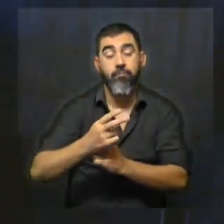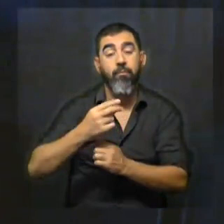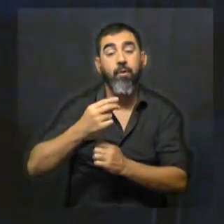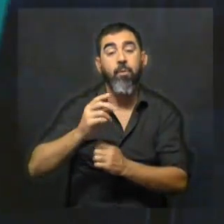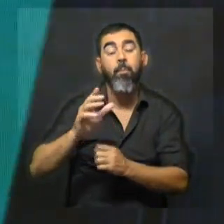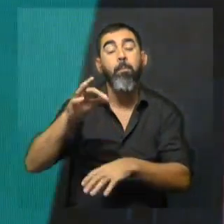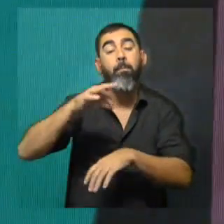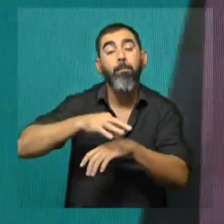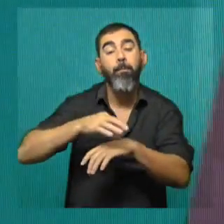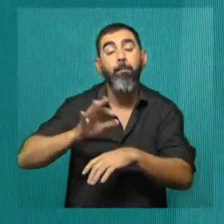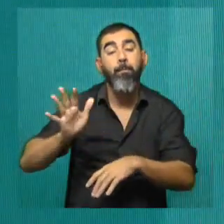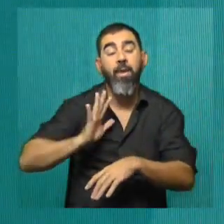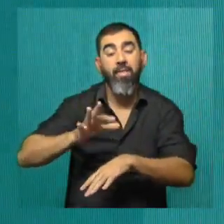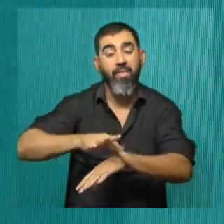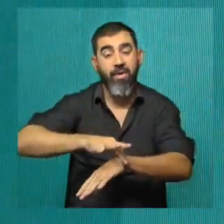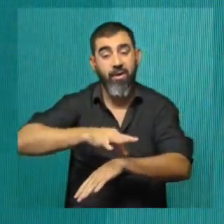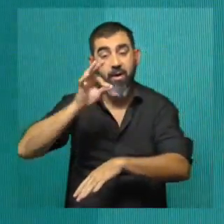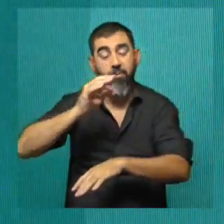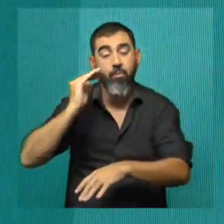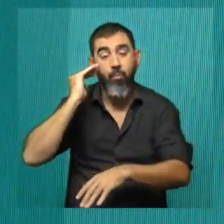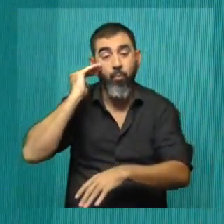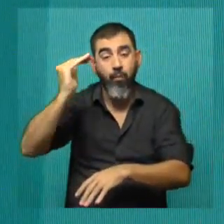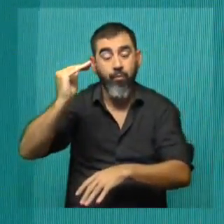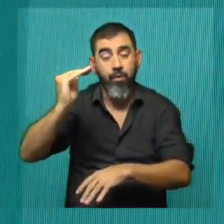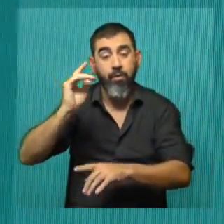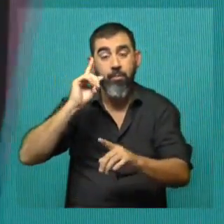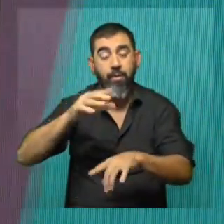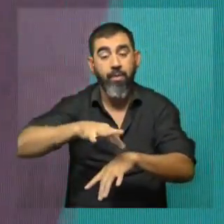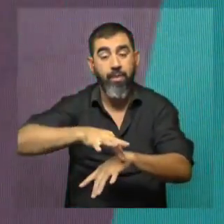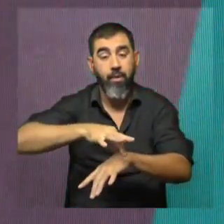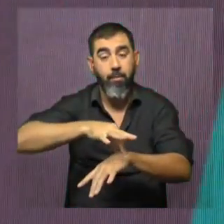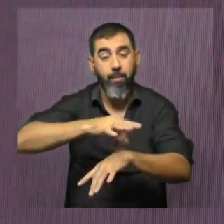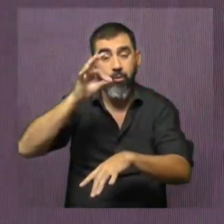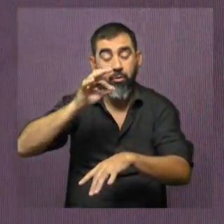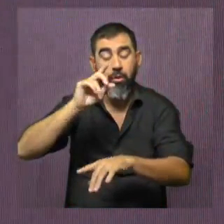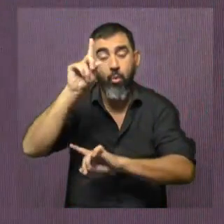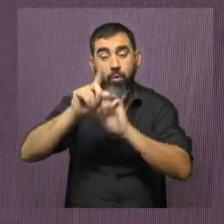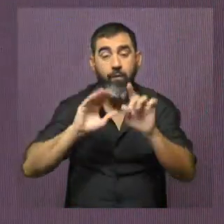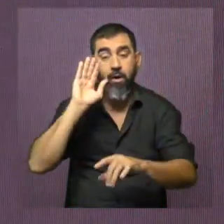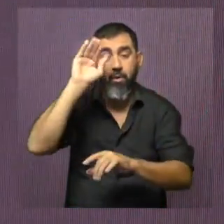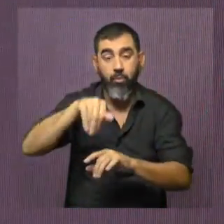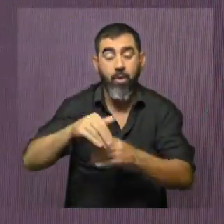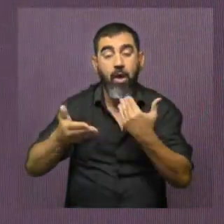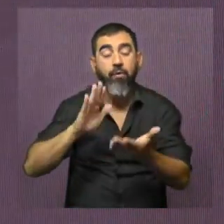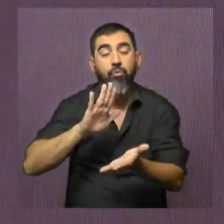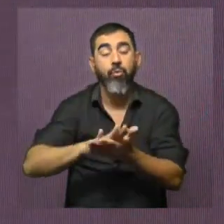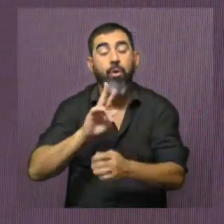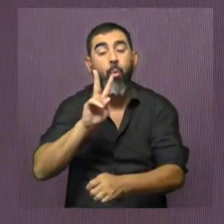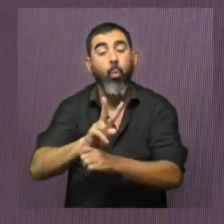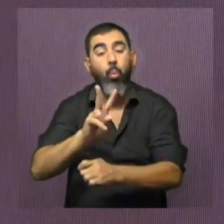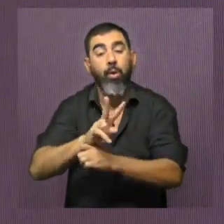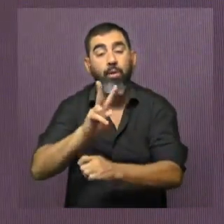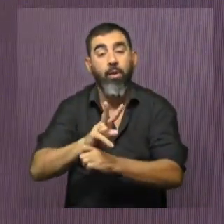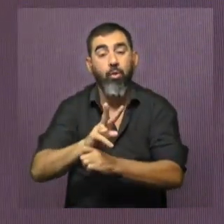es médica dermatóloga y profesora adjunta de la Cátedra de Dermatología de la UDELAR, para hablar de los cuidados que hay que